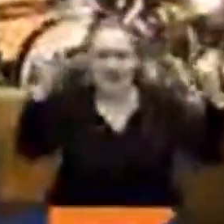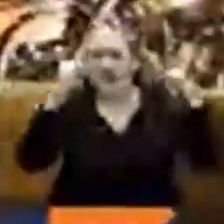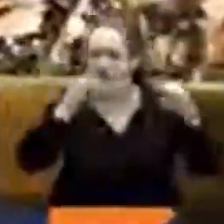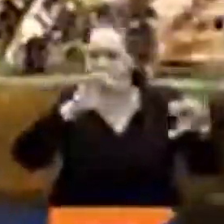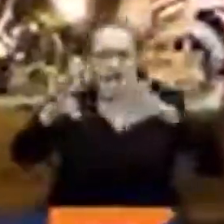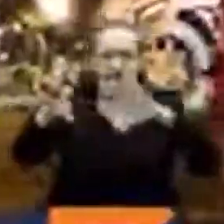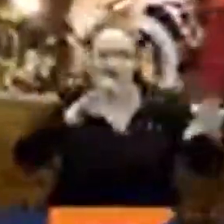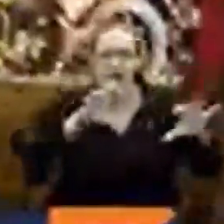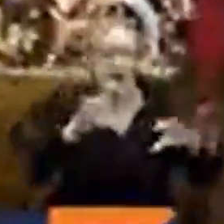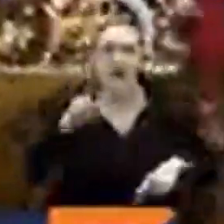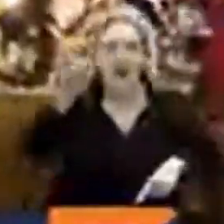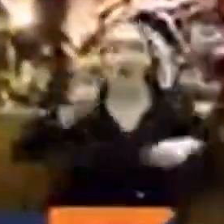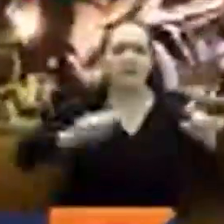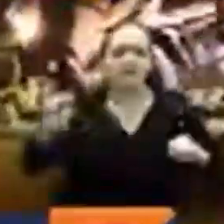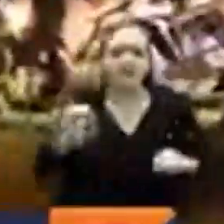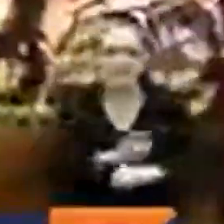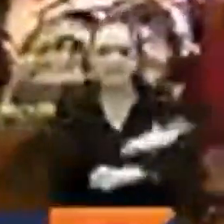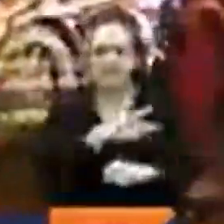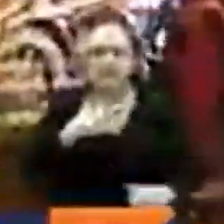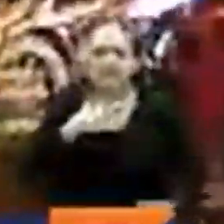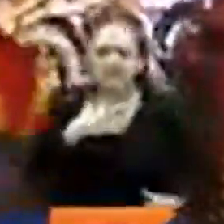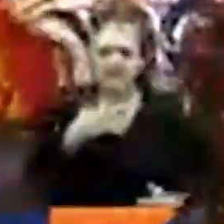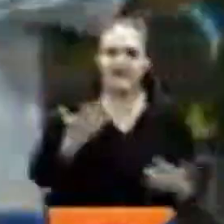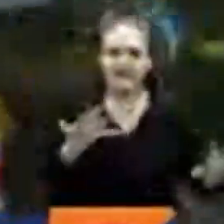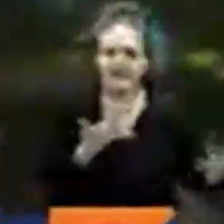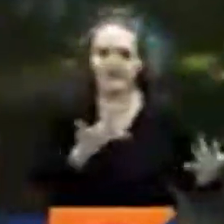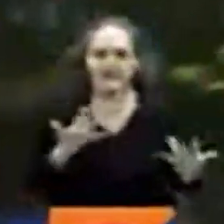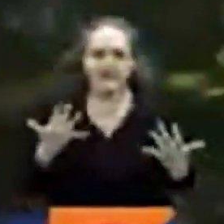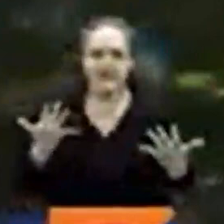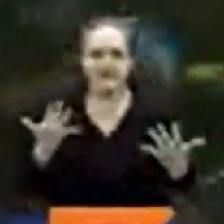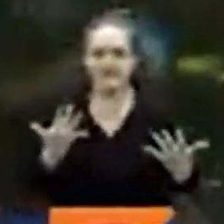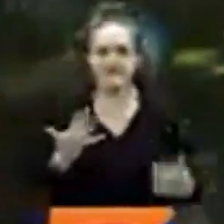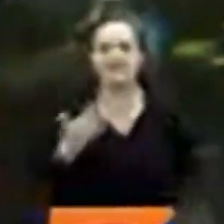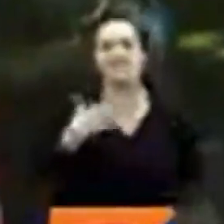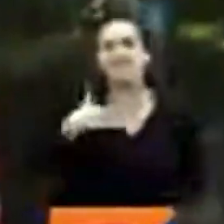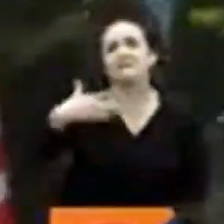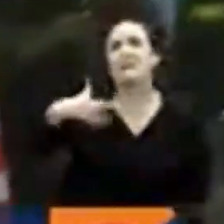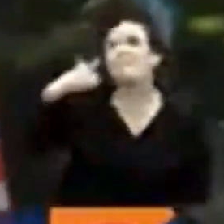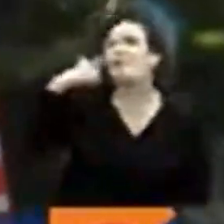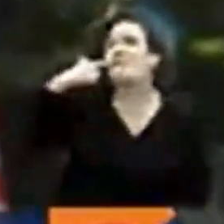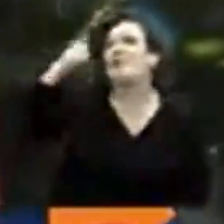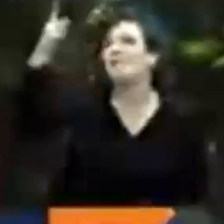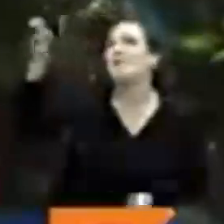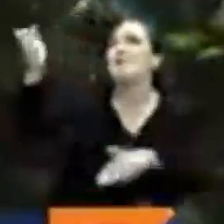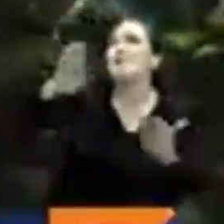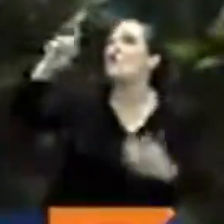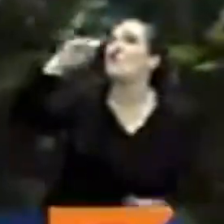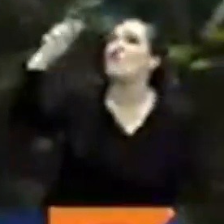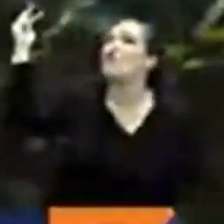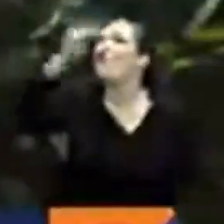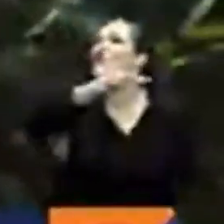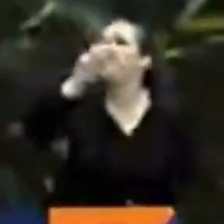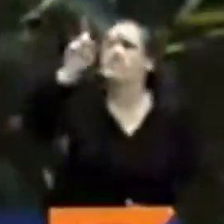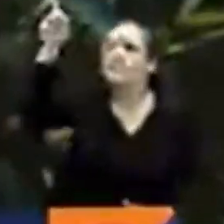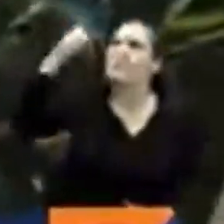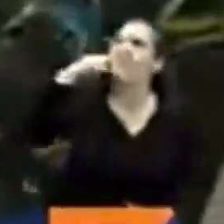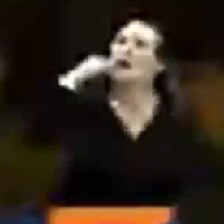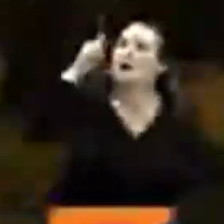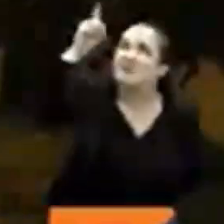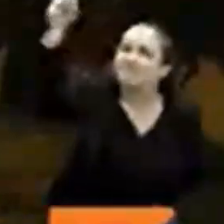Muchos de ellos con sensaciones encontradas. Se me fue mi viejo y no vio esto. En el cielo para ti, en el cielo